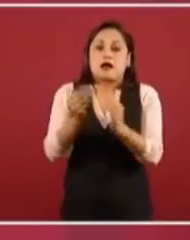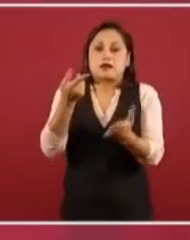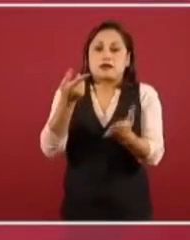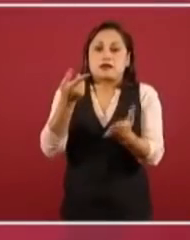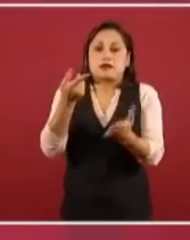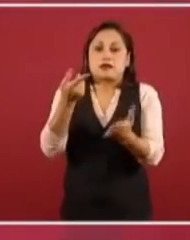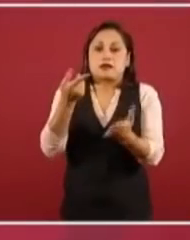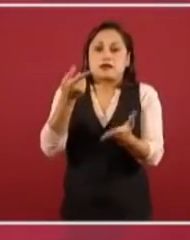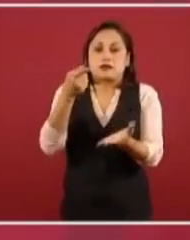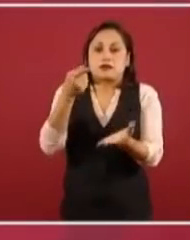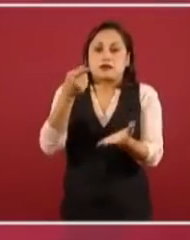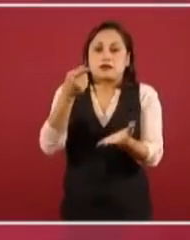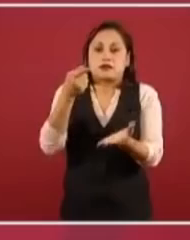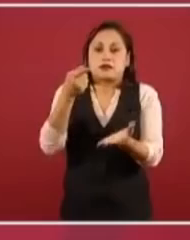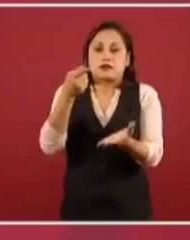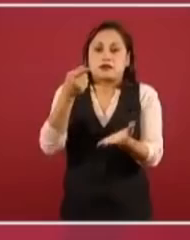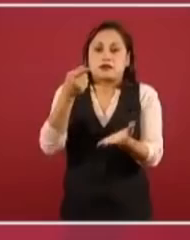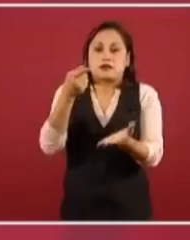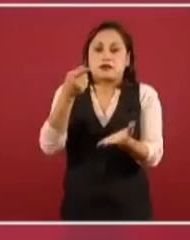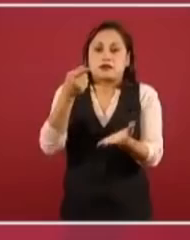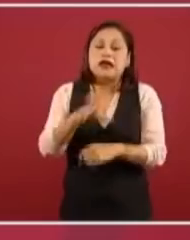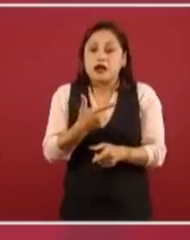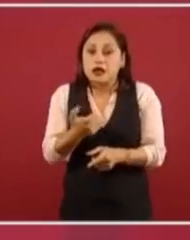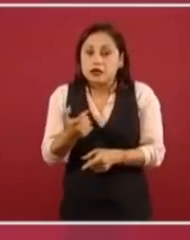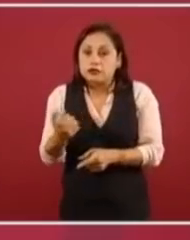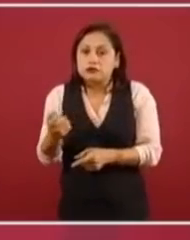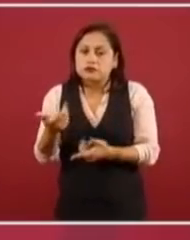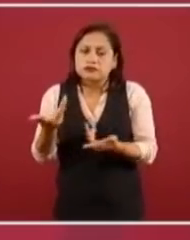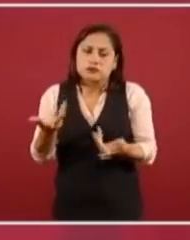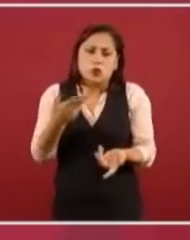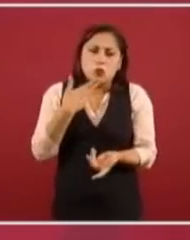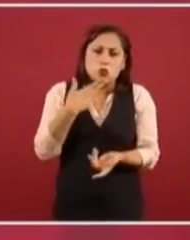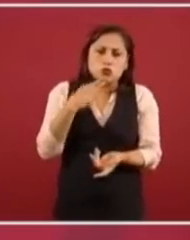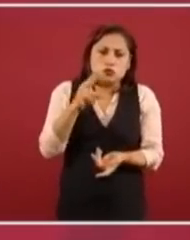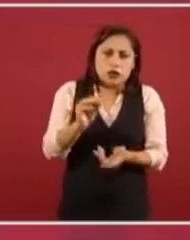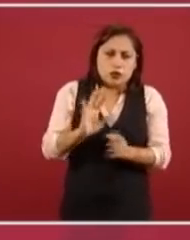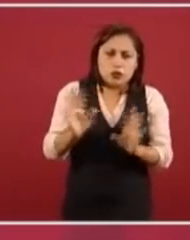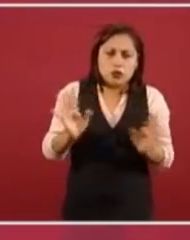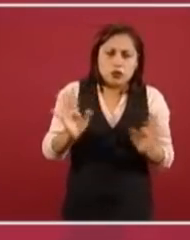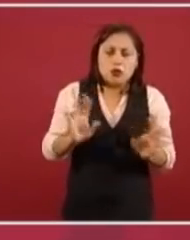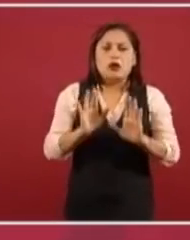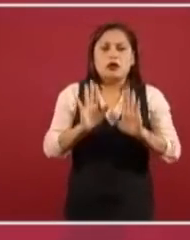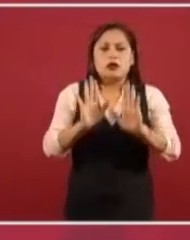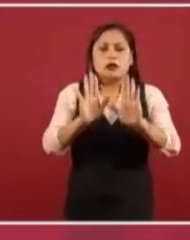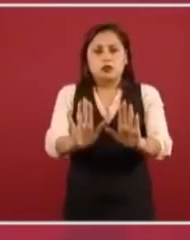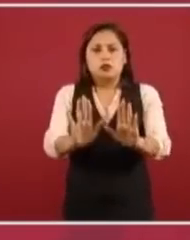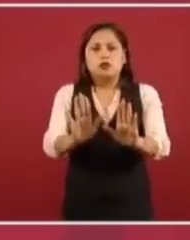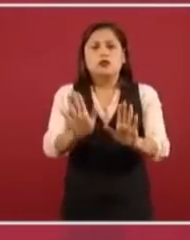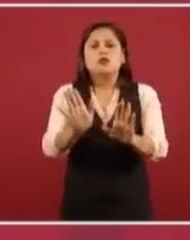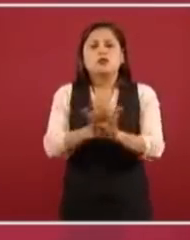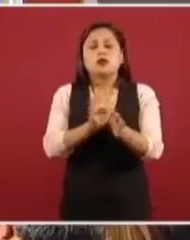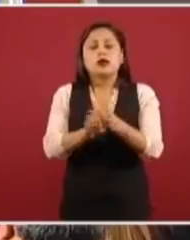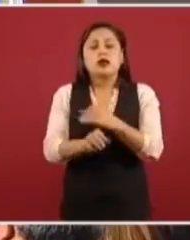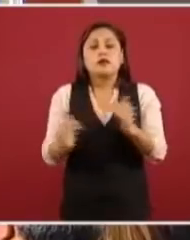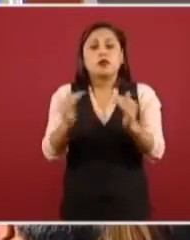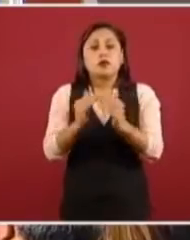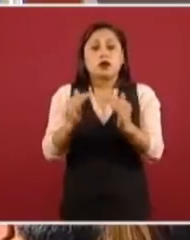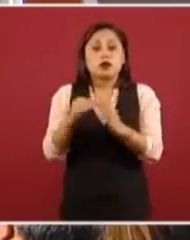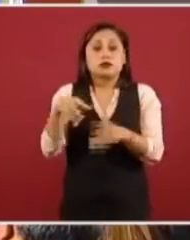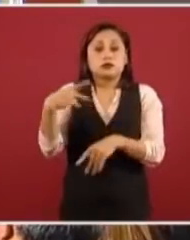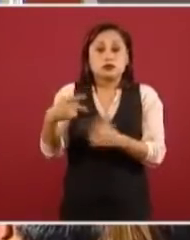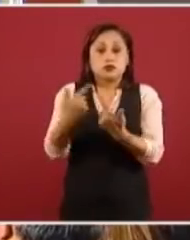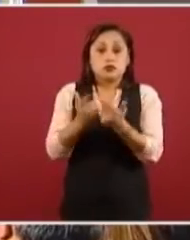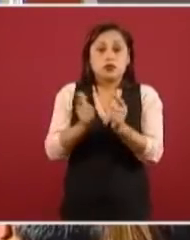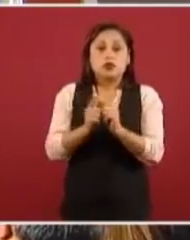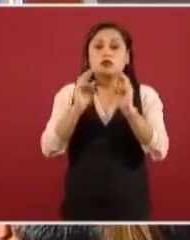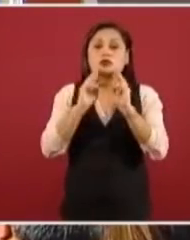guardado armamento que no está siendo utilizado, que lo tienen ahí como casas de seguridad para reemplazar en algún